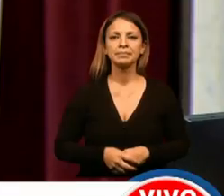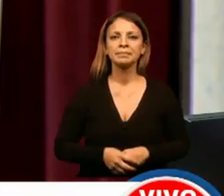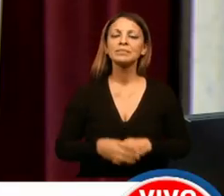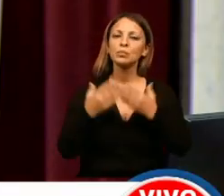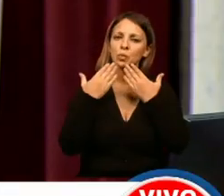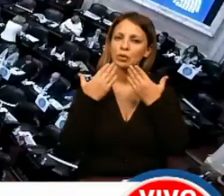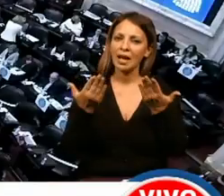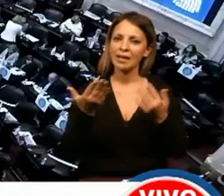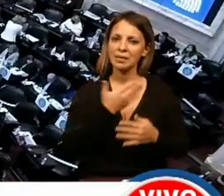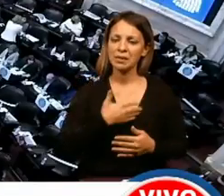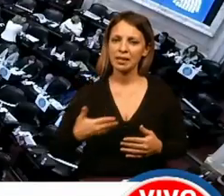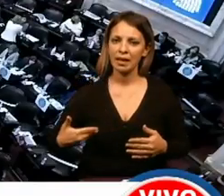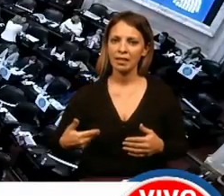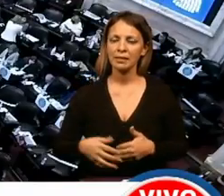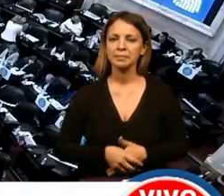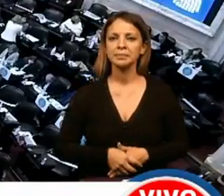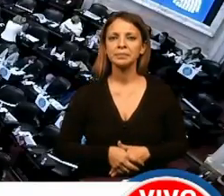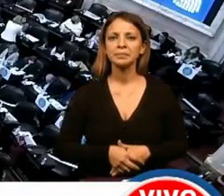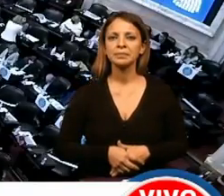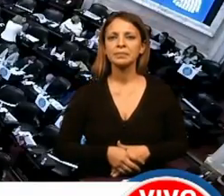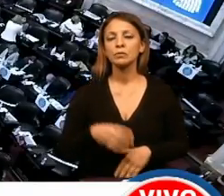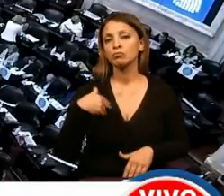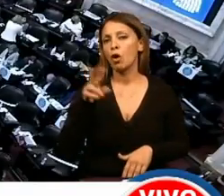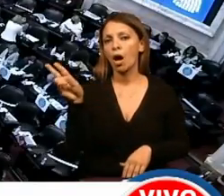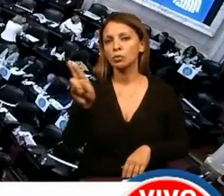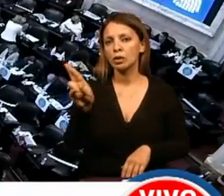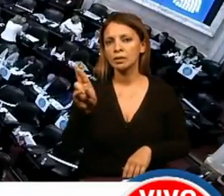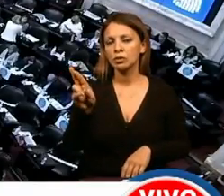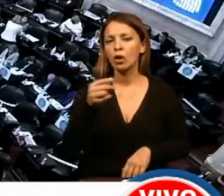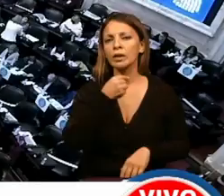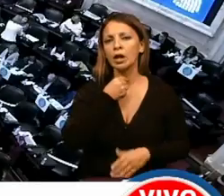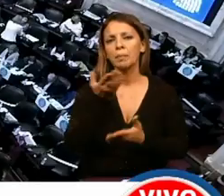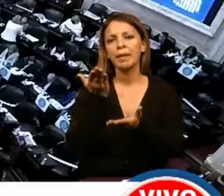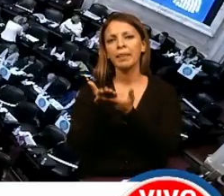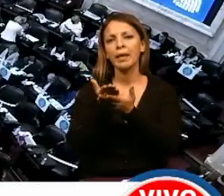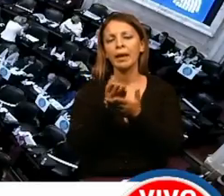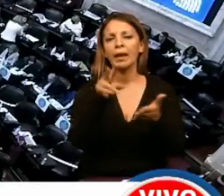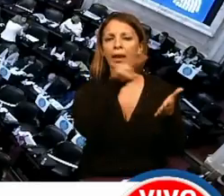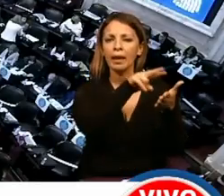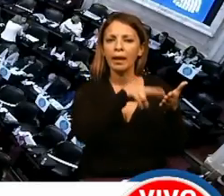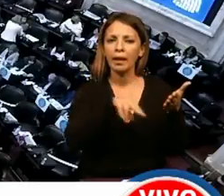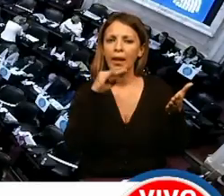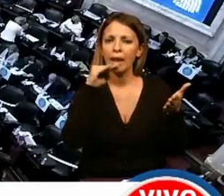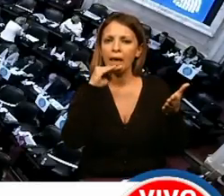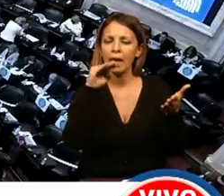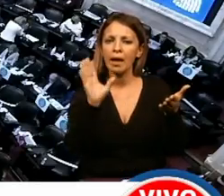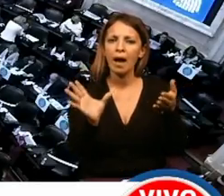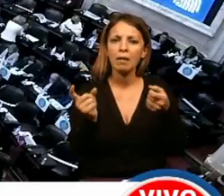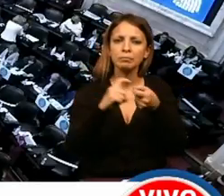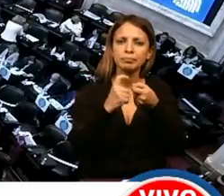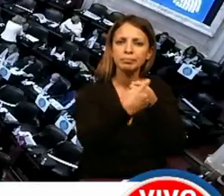gracias señor presidente le pidió autorización para solicitar leer las adhesiones de